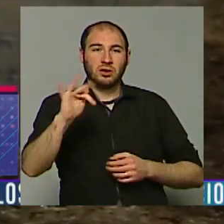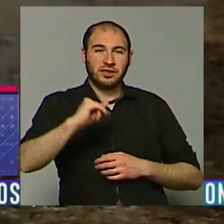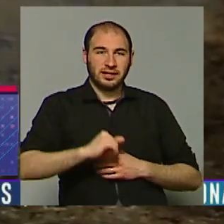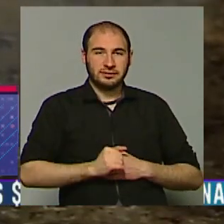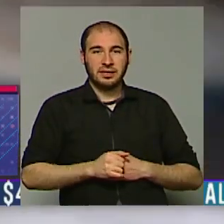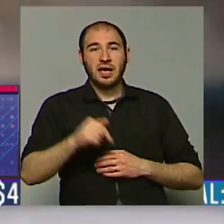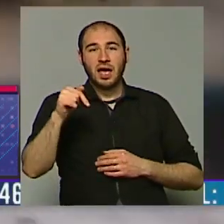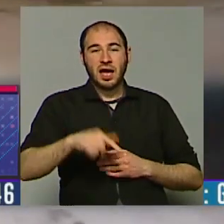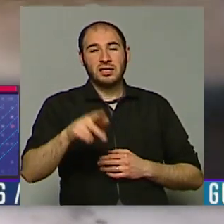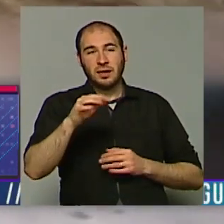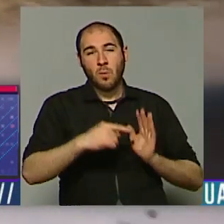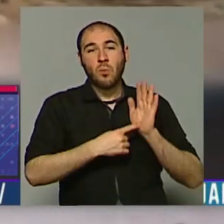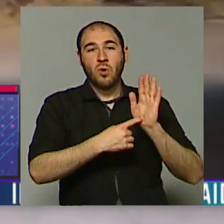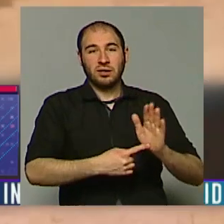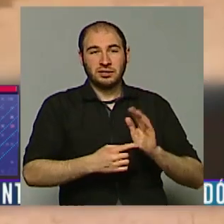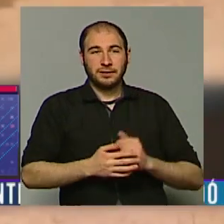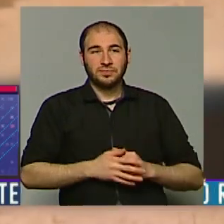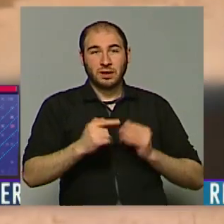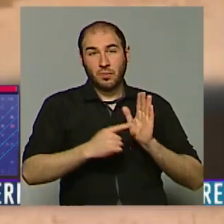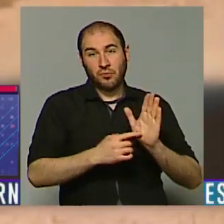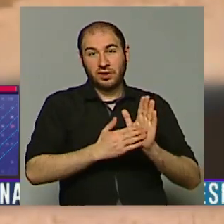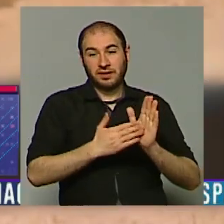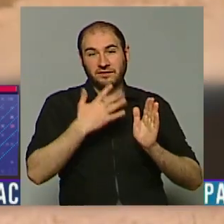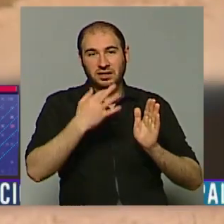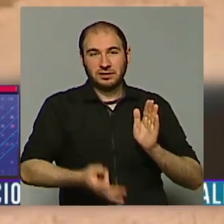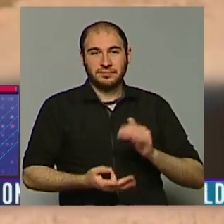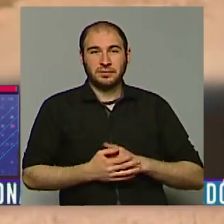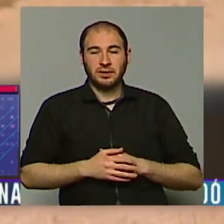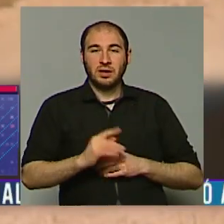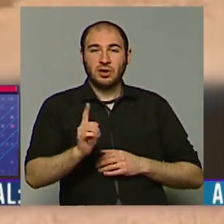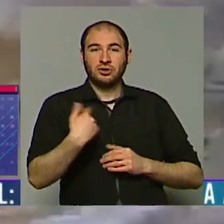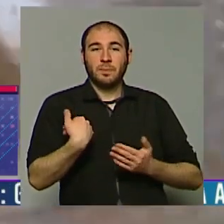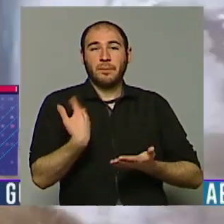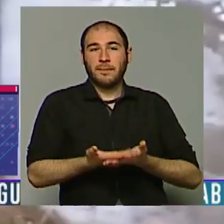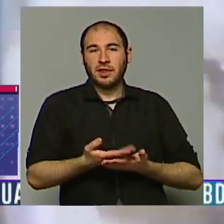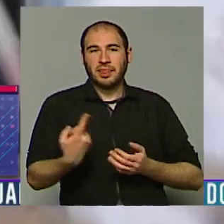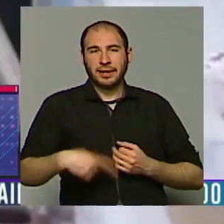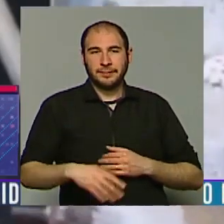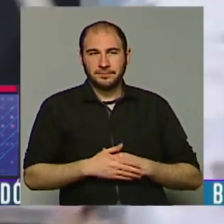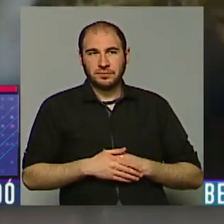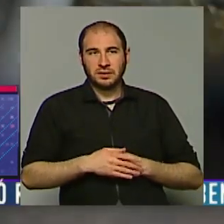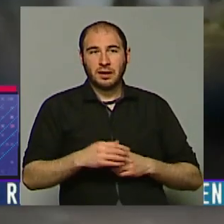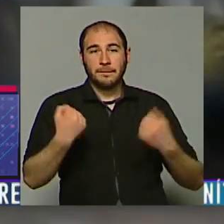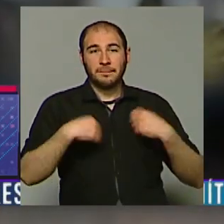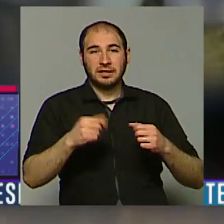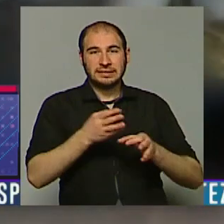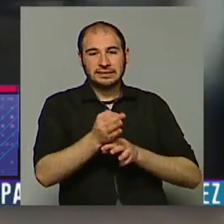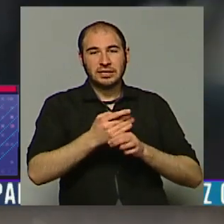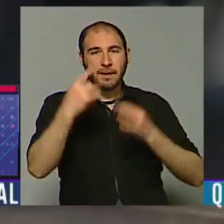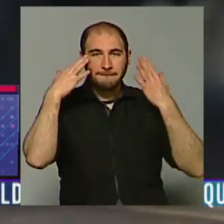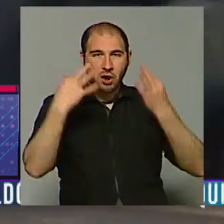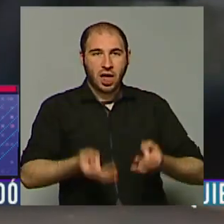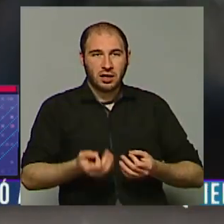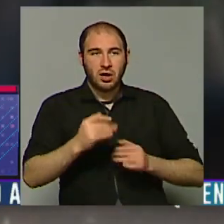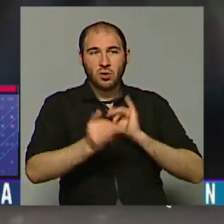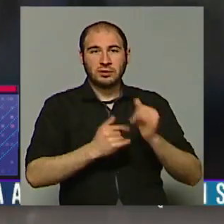a partir de esa visibilización y de mostrar esa realidad, nosotros lo que proponemos es hacer como un ejercicio de conciencia moral y